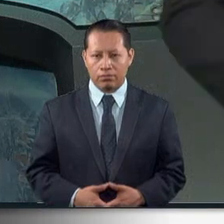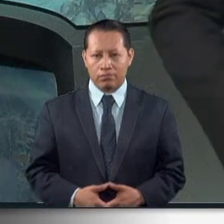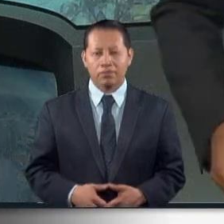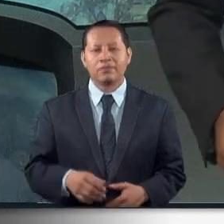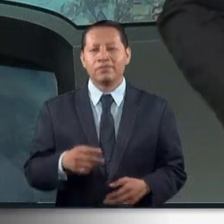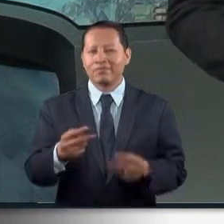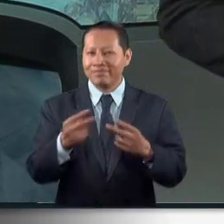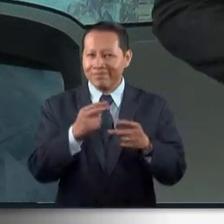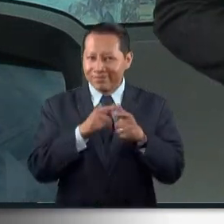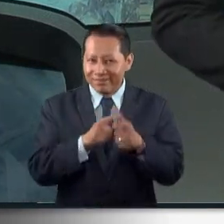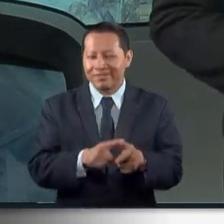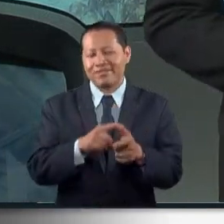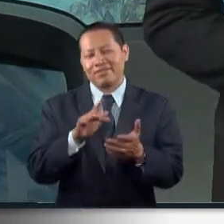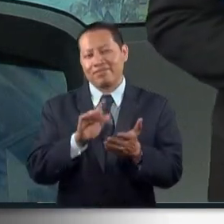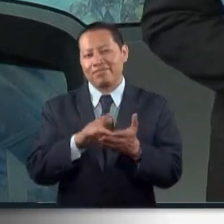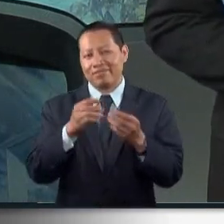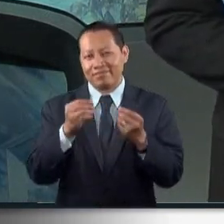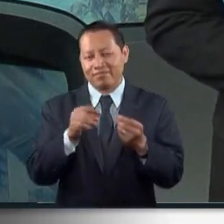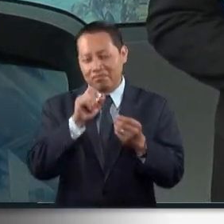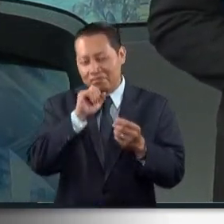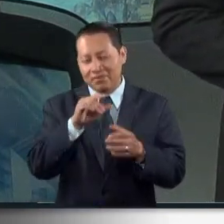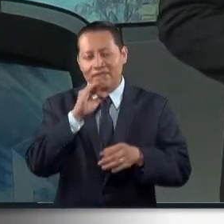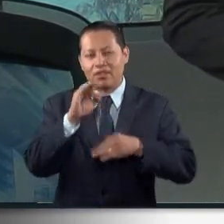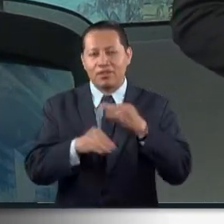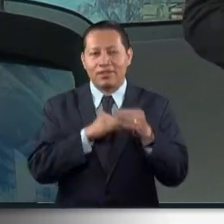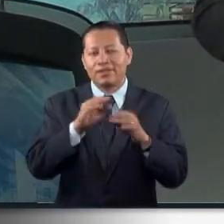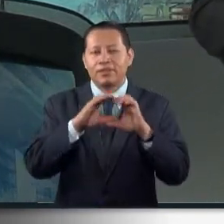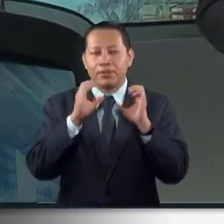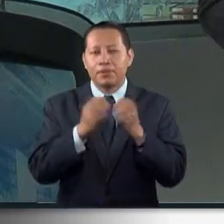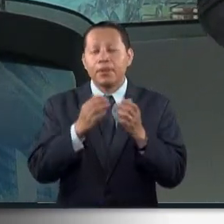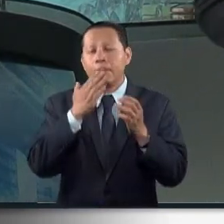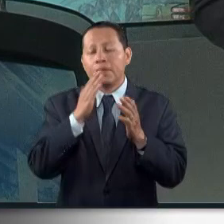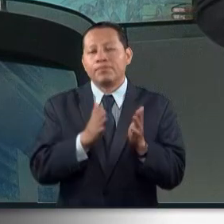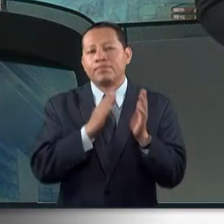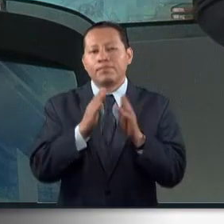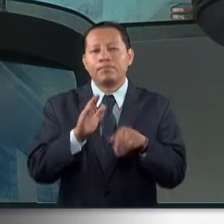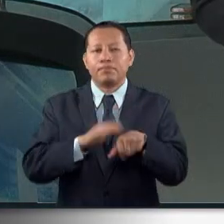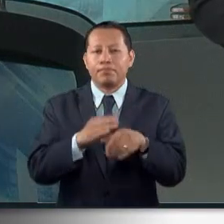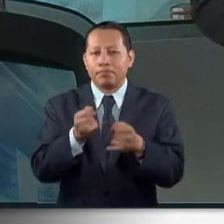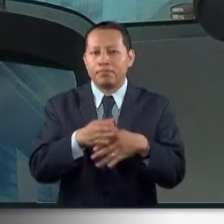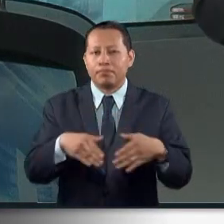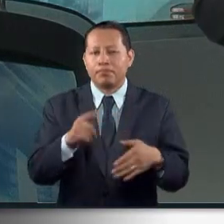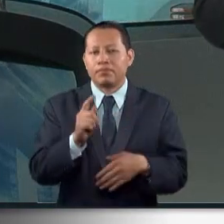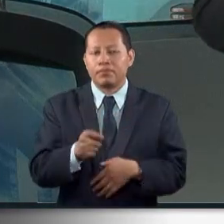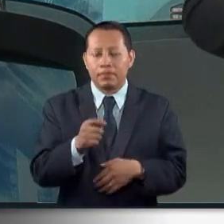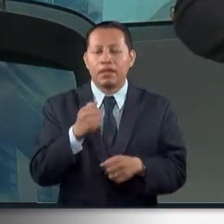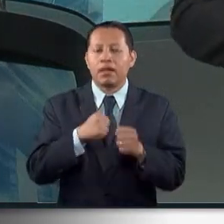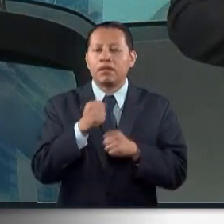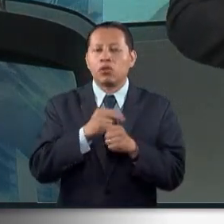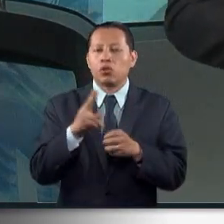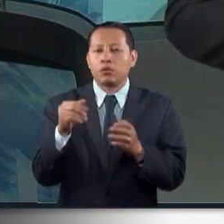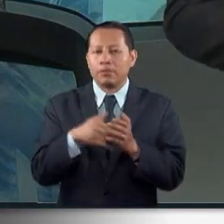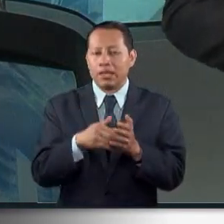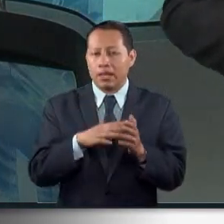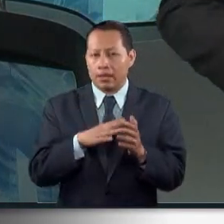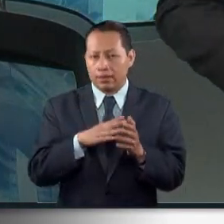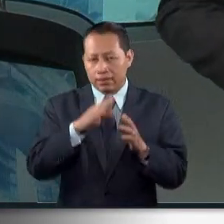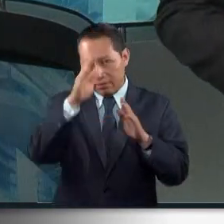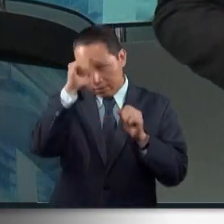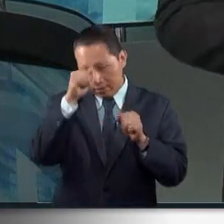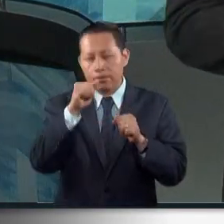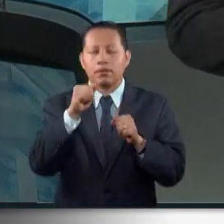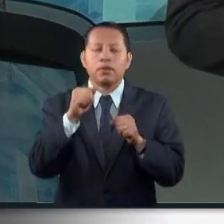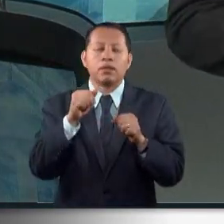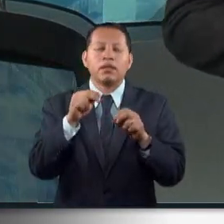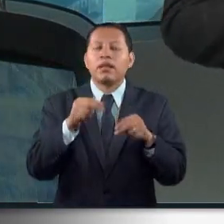Muchas gracias por quedarse esta noche en Noticias del Congreso. Vamos con más información. Mire, desde el año 2000 se firmó el Tratado